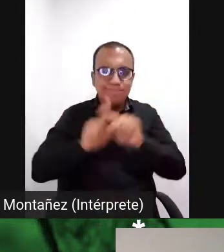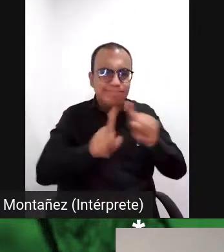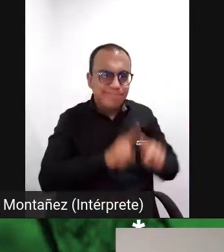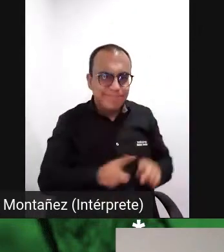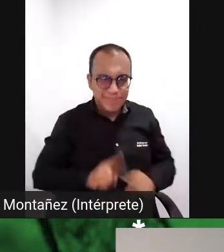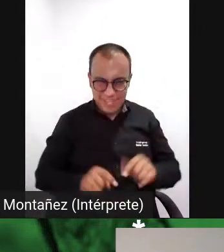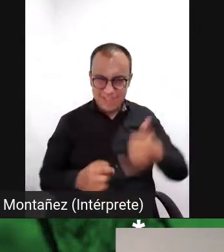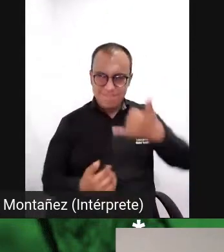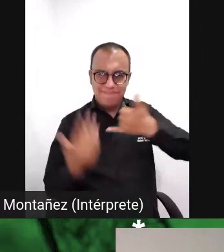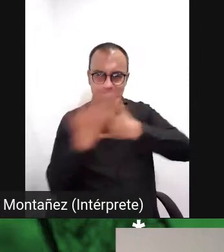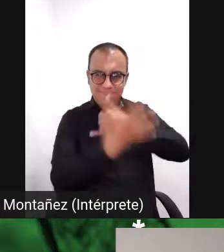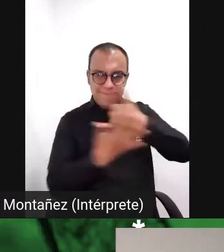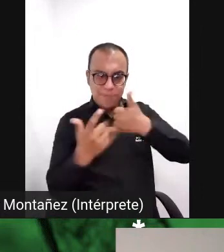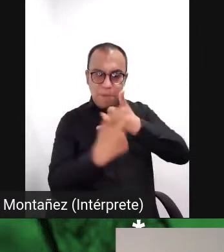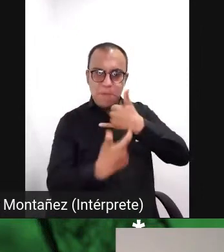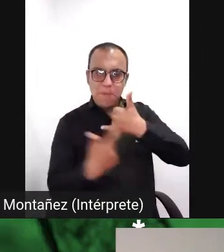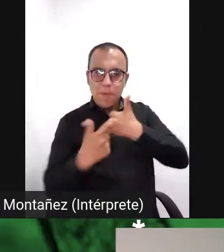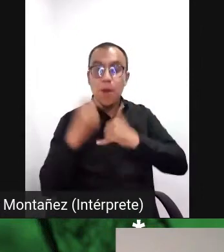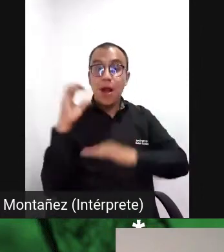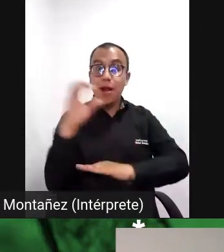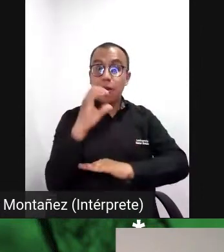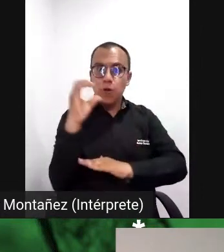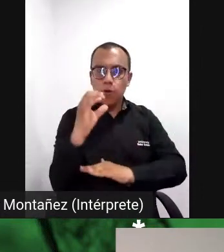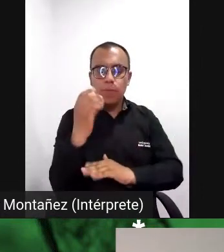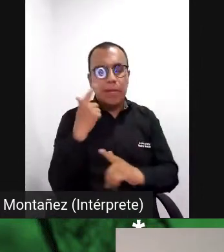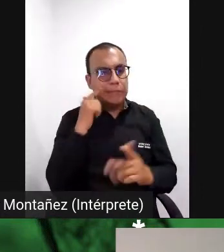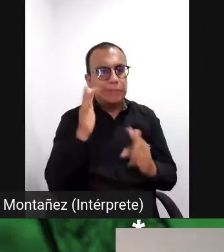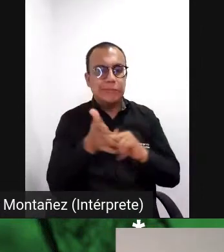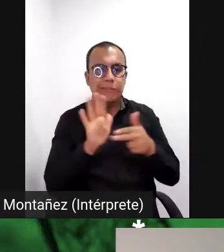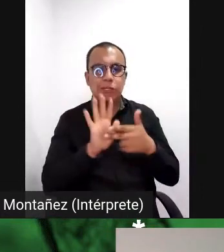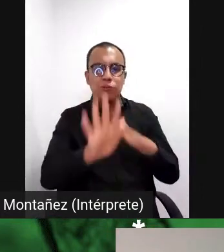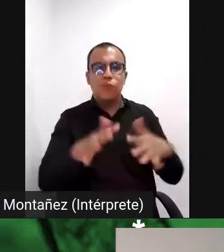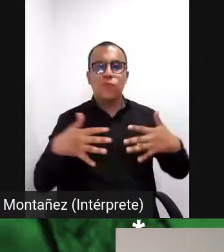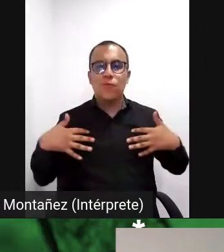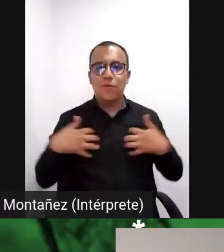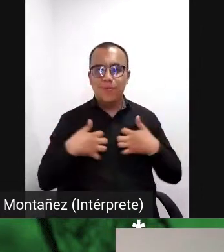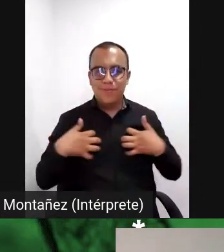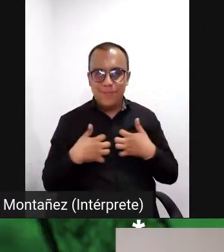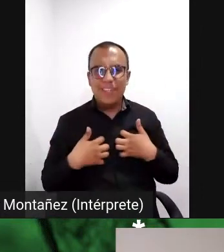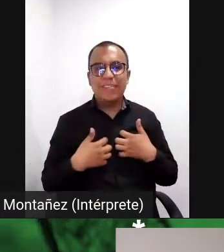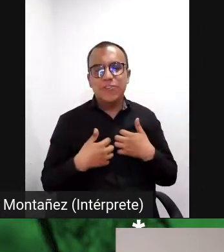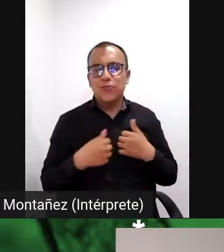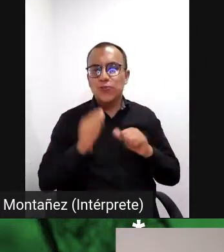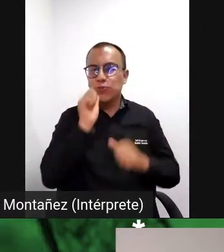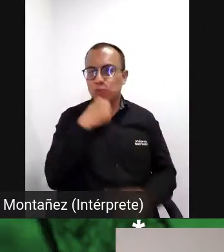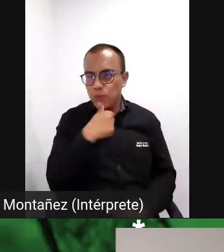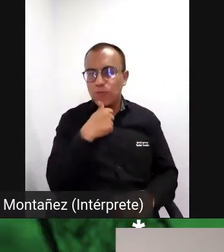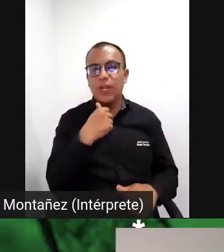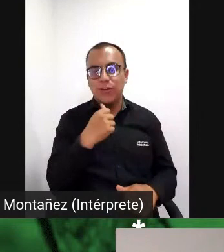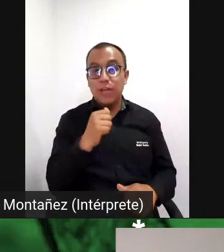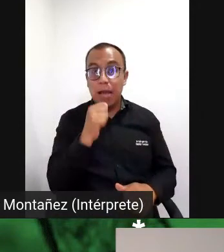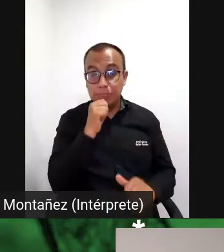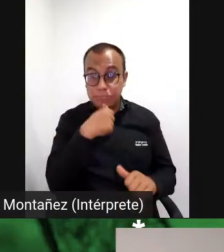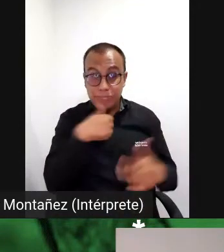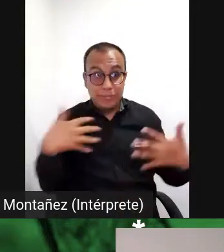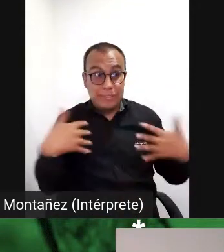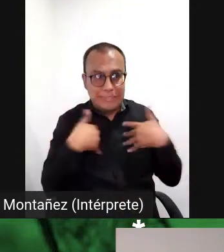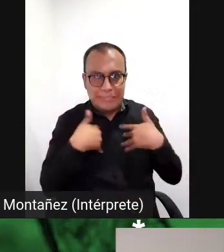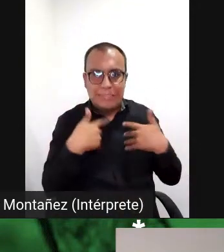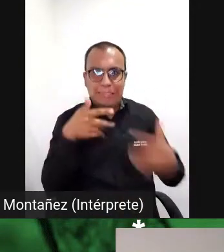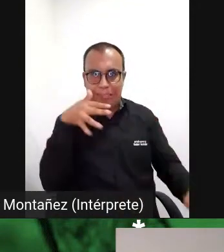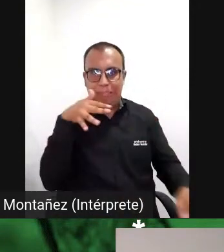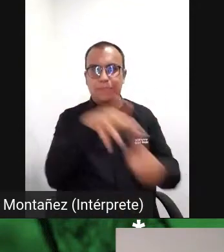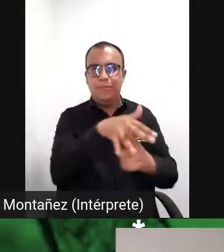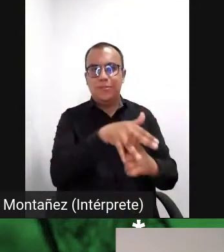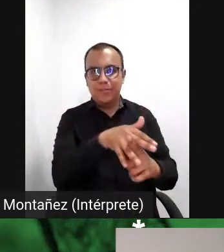país. Y finalmente la fauna es una de las que se ve, es víctima de estas creencias. Entonces nosotros también teníamos esta